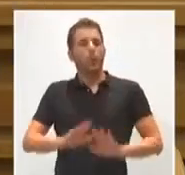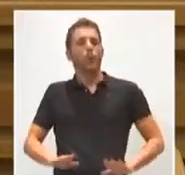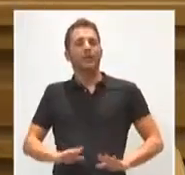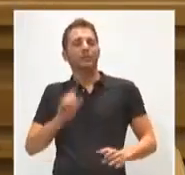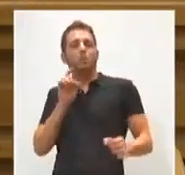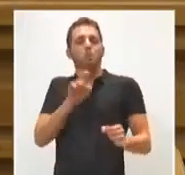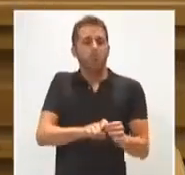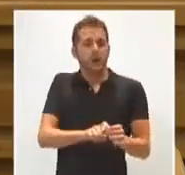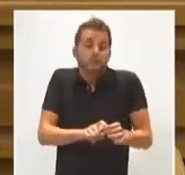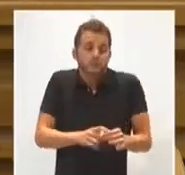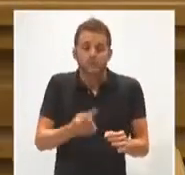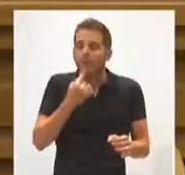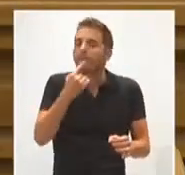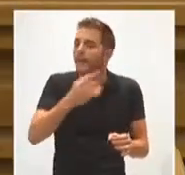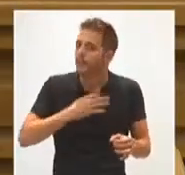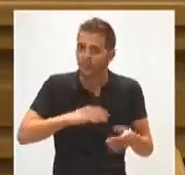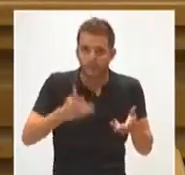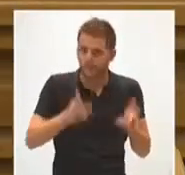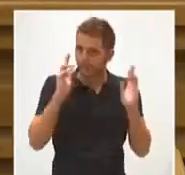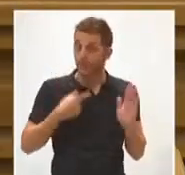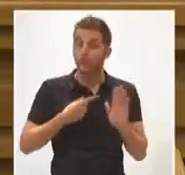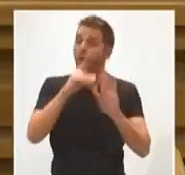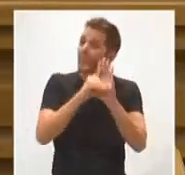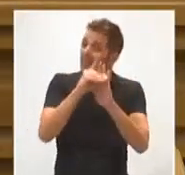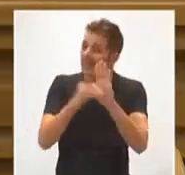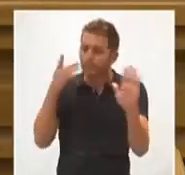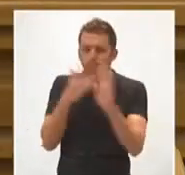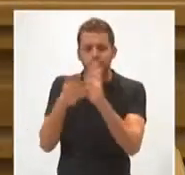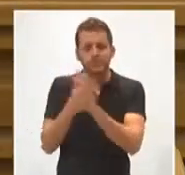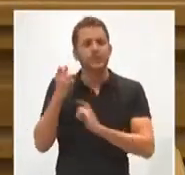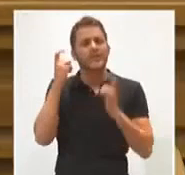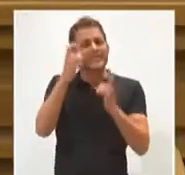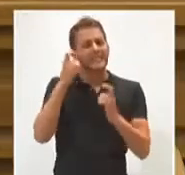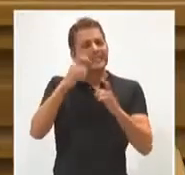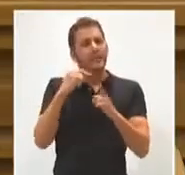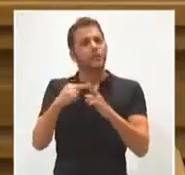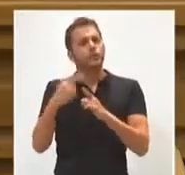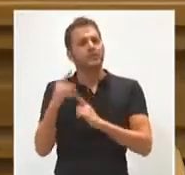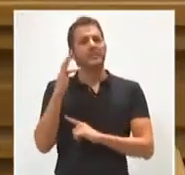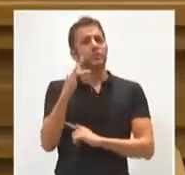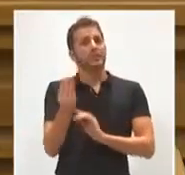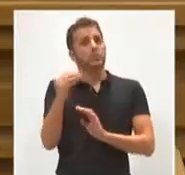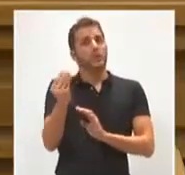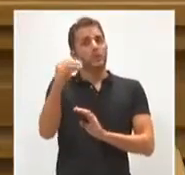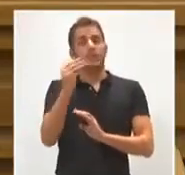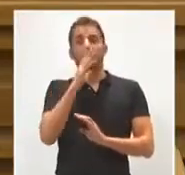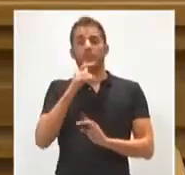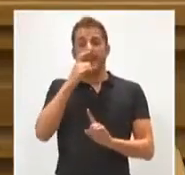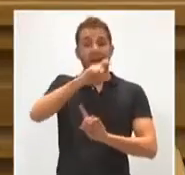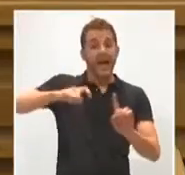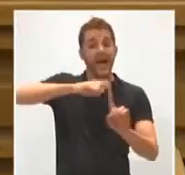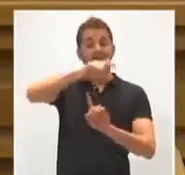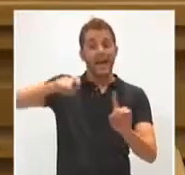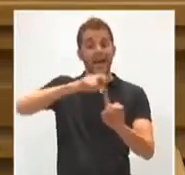pueden decirlo yo puedo dar datos de todo tipo pero voy a intentar ser constructivo porque un análisis que se produce cada año como el debate de esta